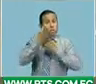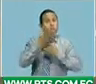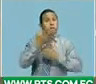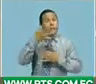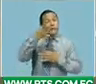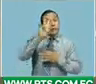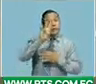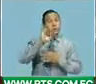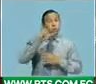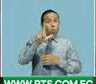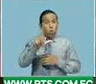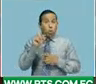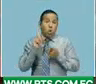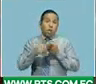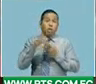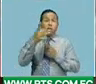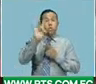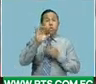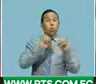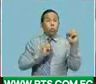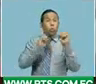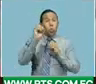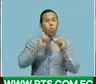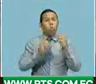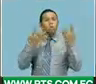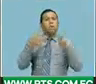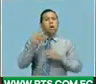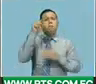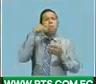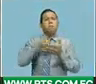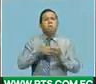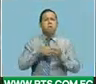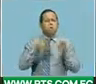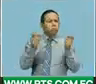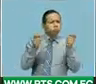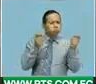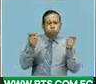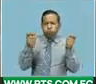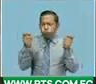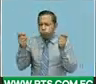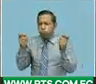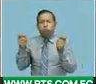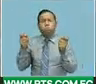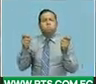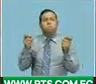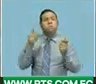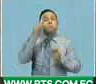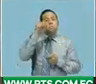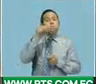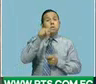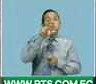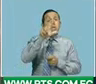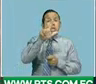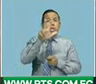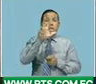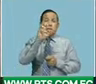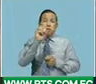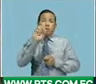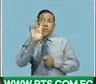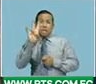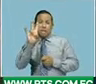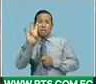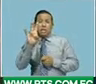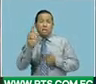julio al 18 de octubre se han realizado más de 1.000 operativos en la capital. Hemos realizado 1.307 operativos y